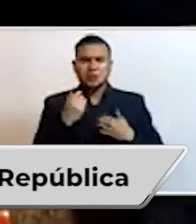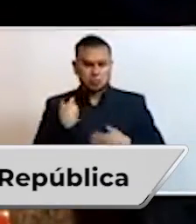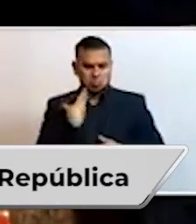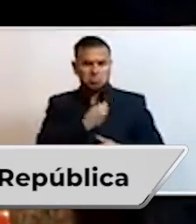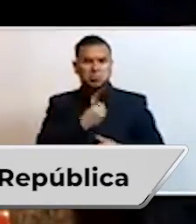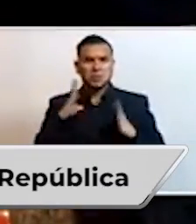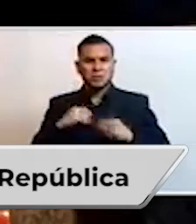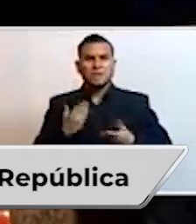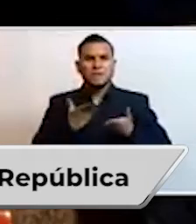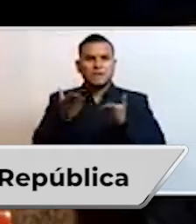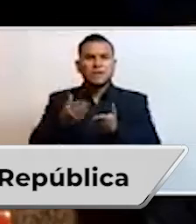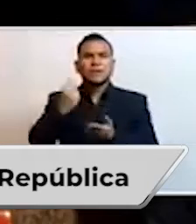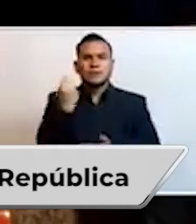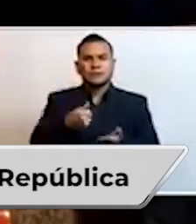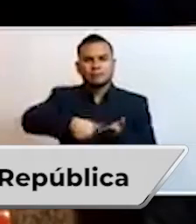dar.